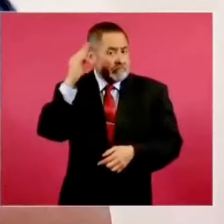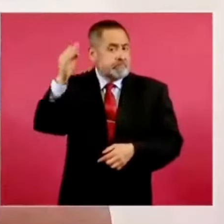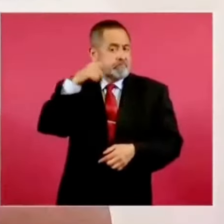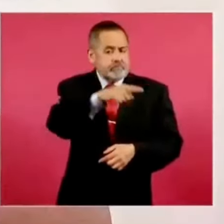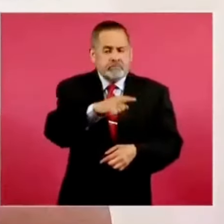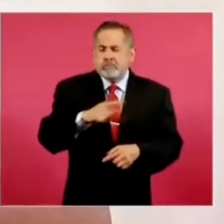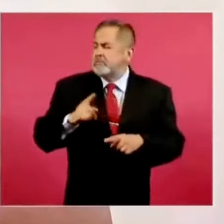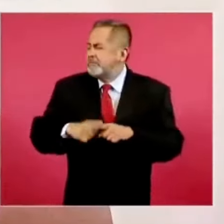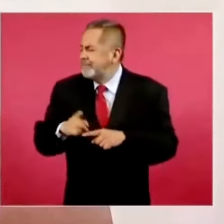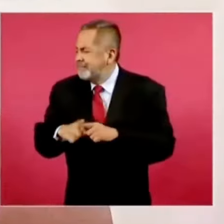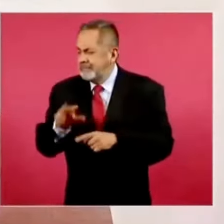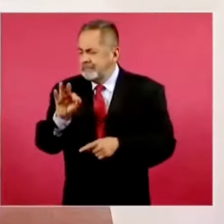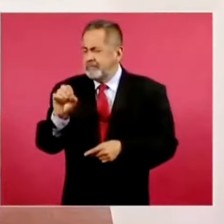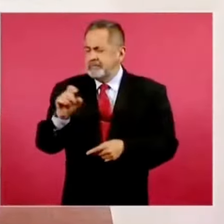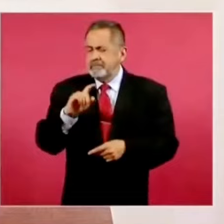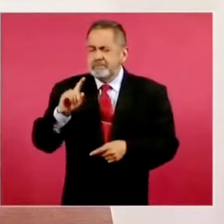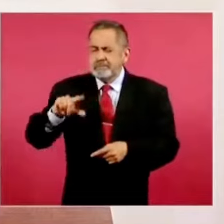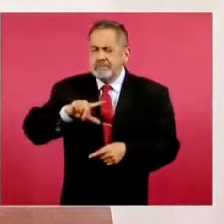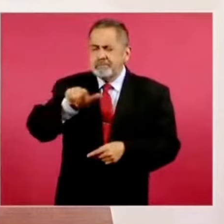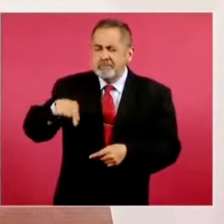¿Quién estuvo después de Fox?